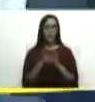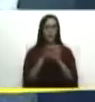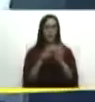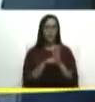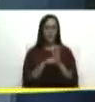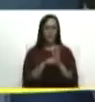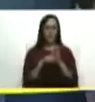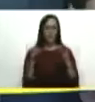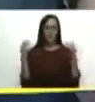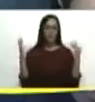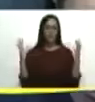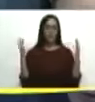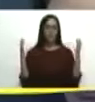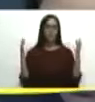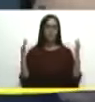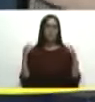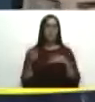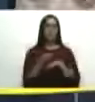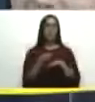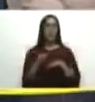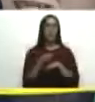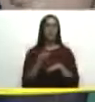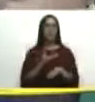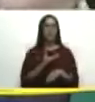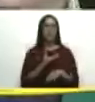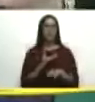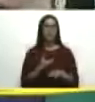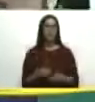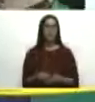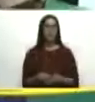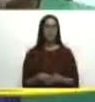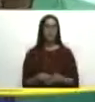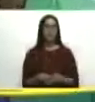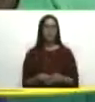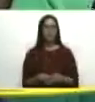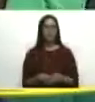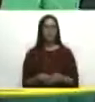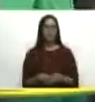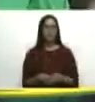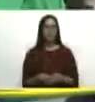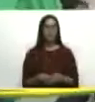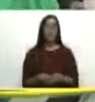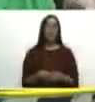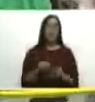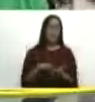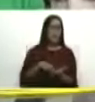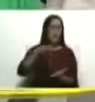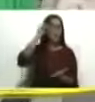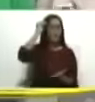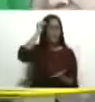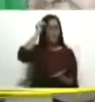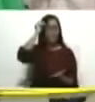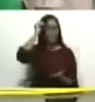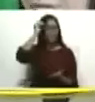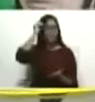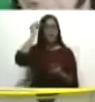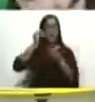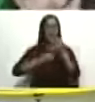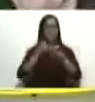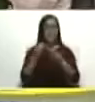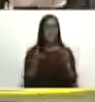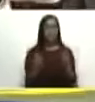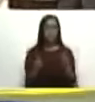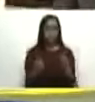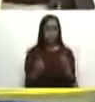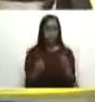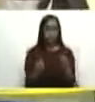constitucional de gobernaciones y alcaldías. El que ha aprendido a hacer mucho